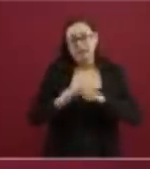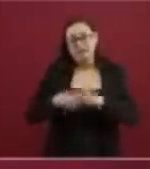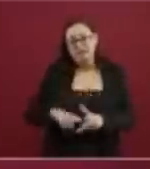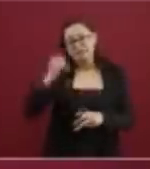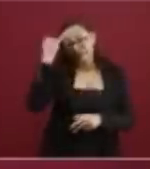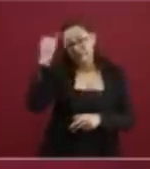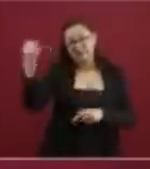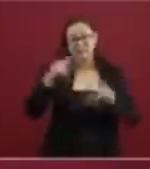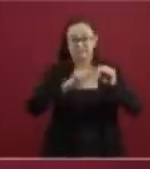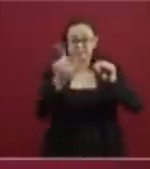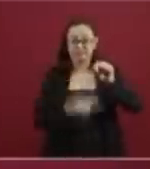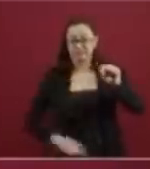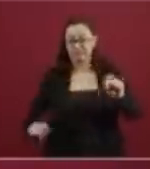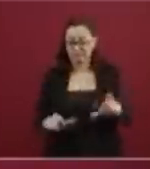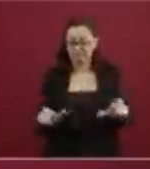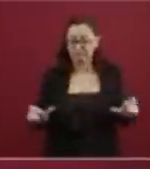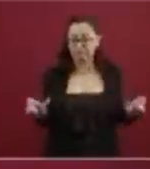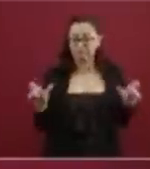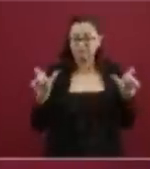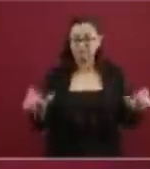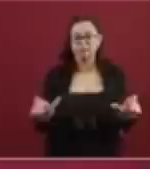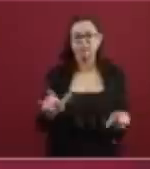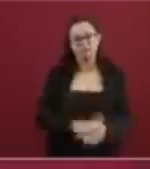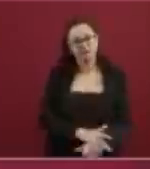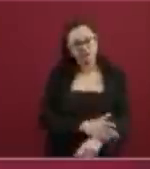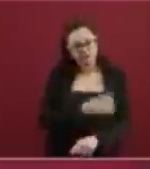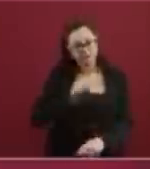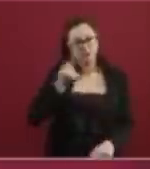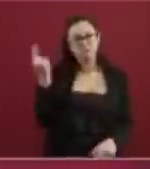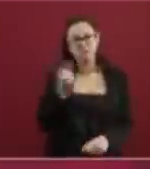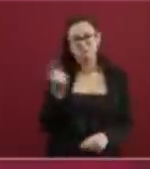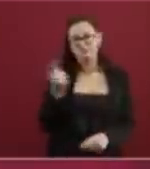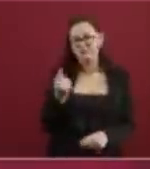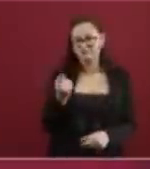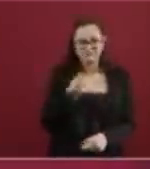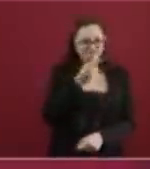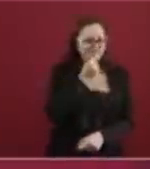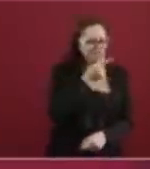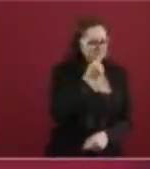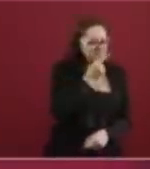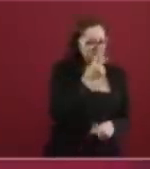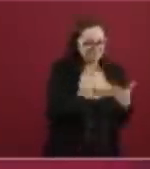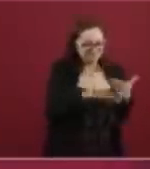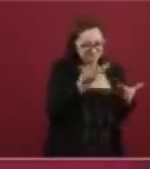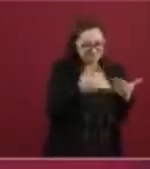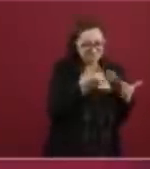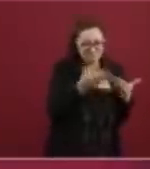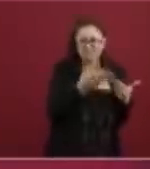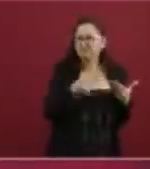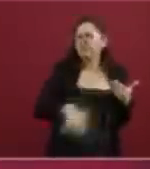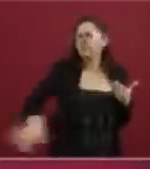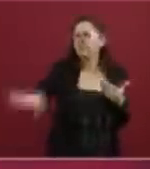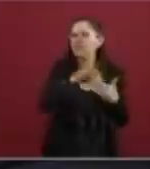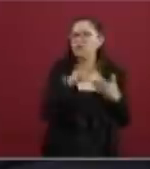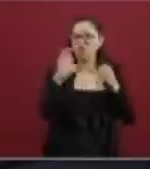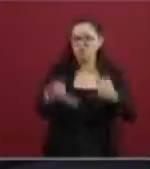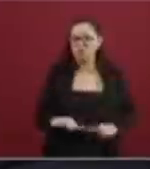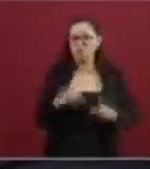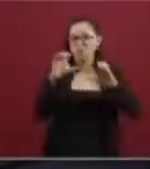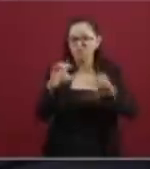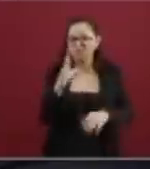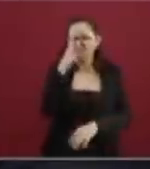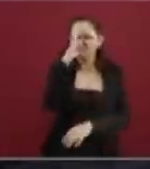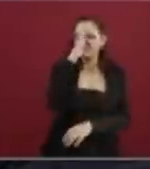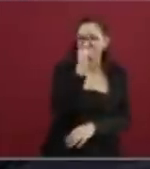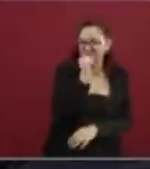no tenemos elementos suficientes para garantizar la seguridad pública, y se